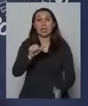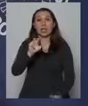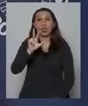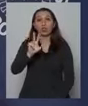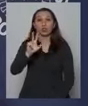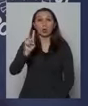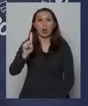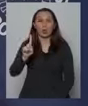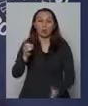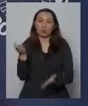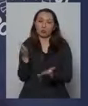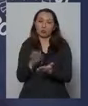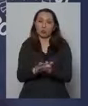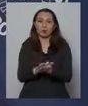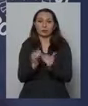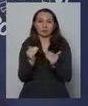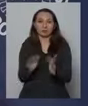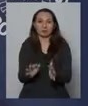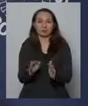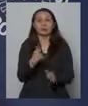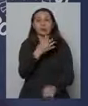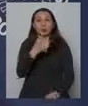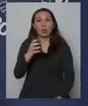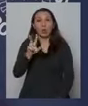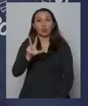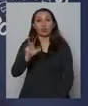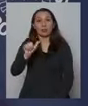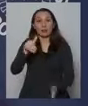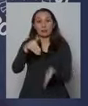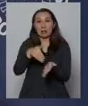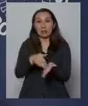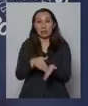126.681 han fallecido. Y hay